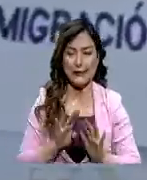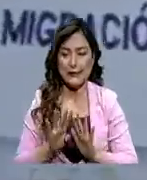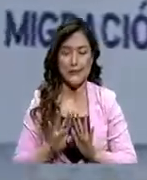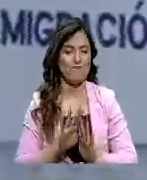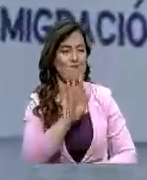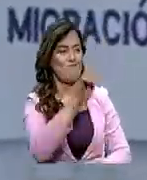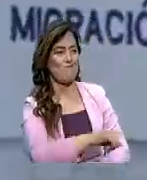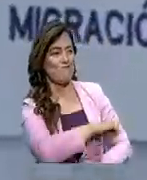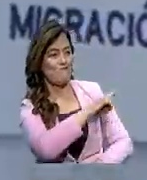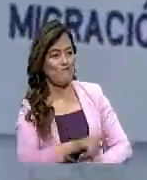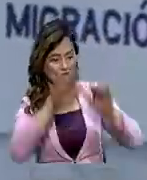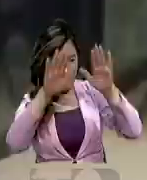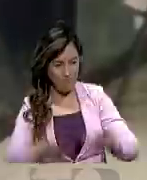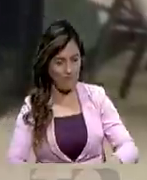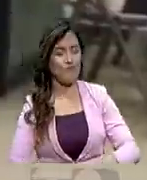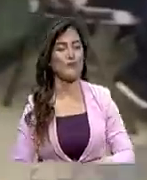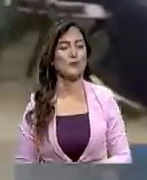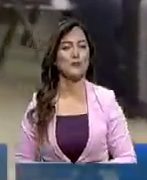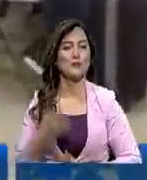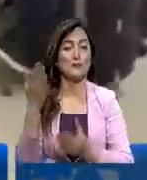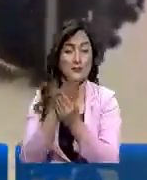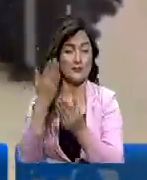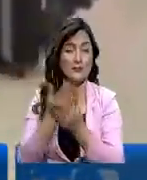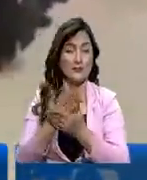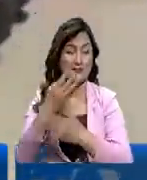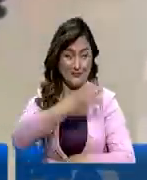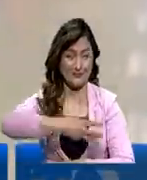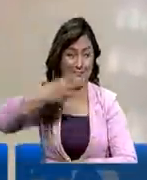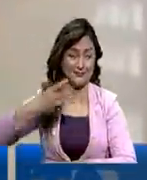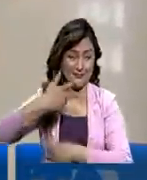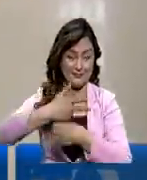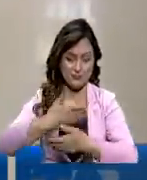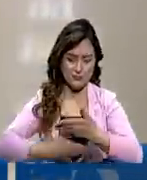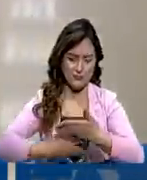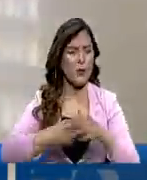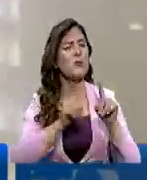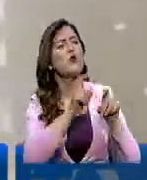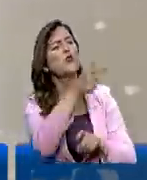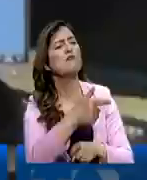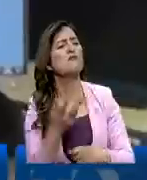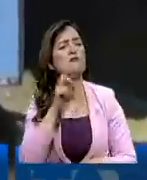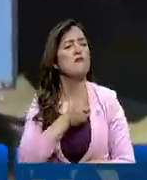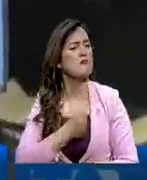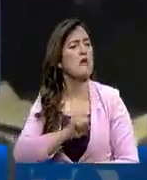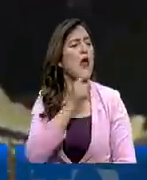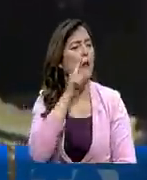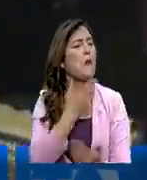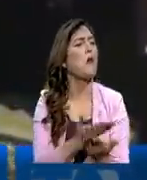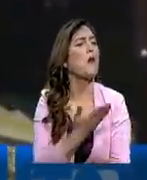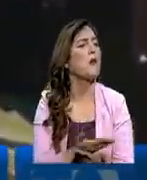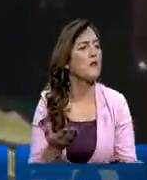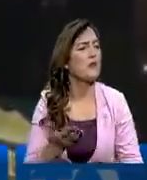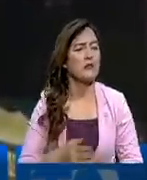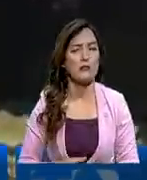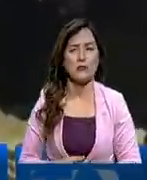actas de inadmisión que levantó Migración, dice que los ecuatorianos no pudieron sustentar que su viaje era para hacer turismo. Pues el objetivo real